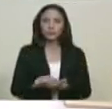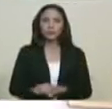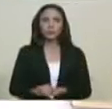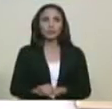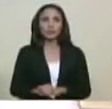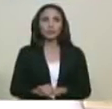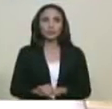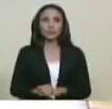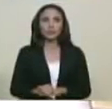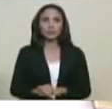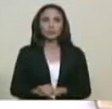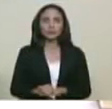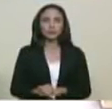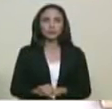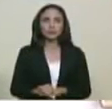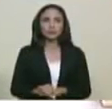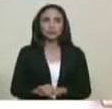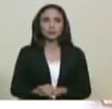compañero